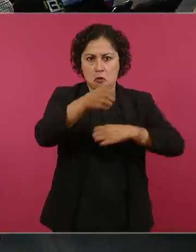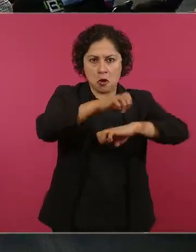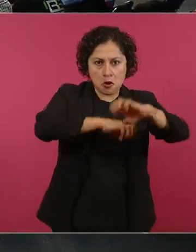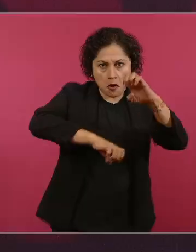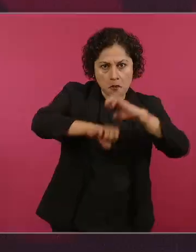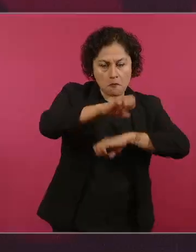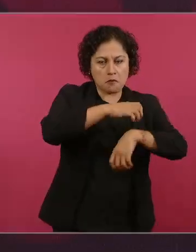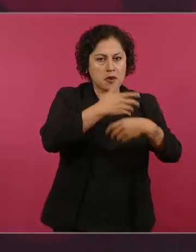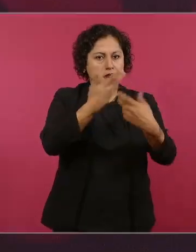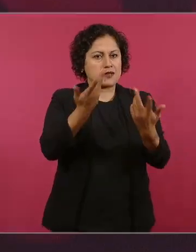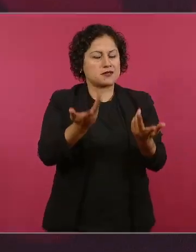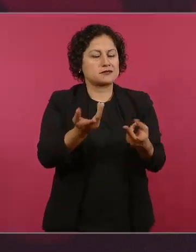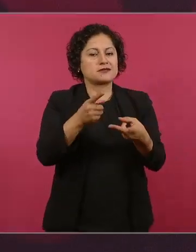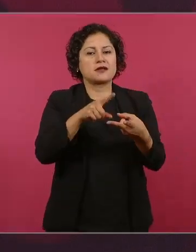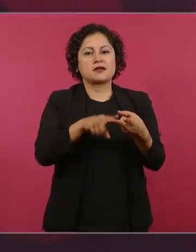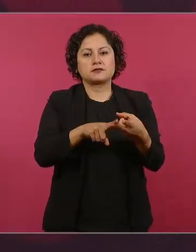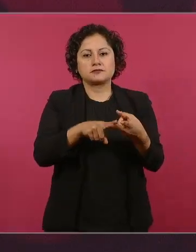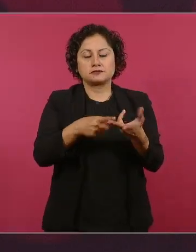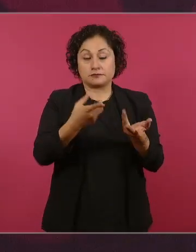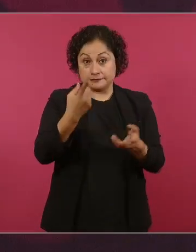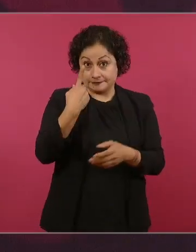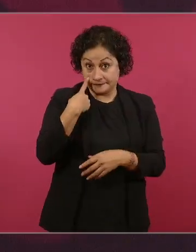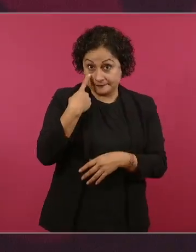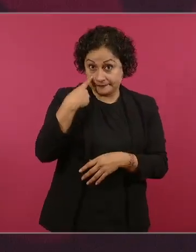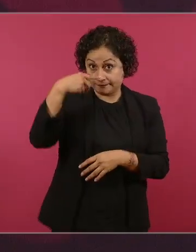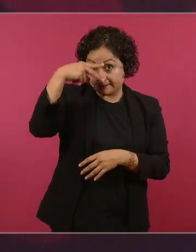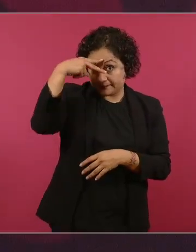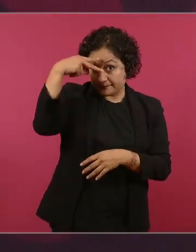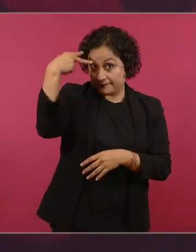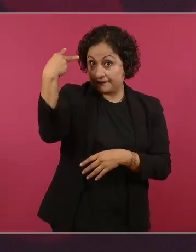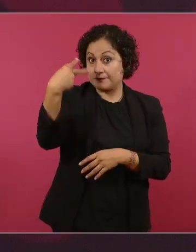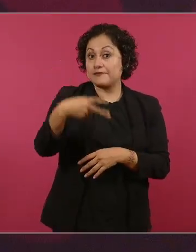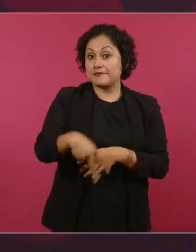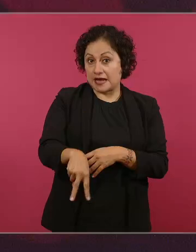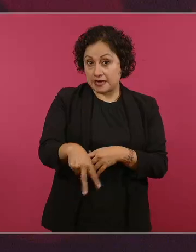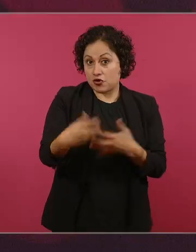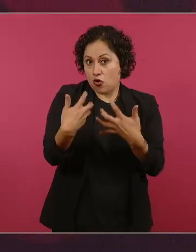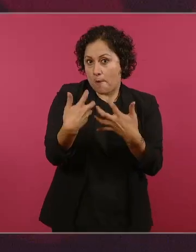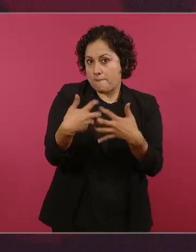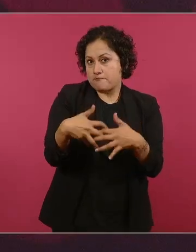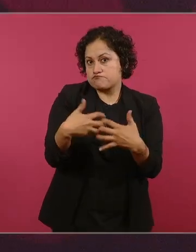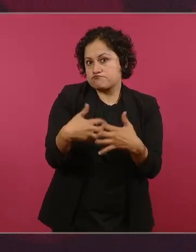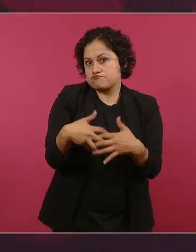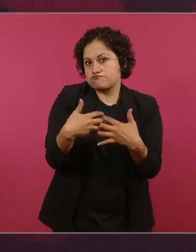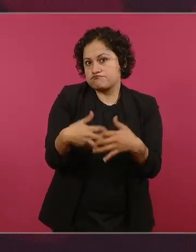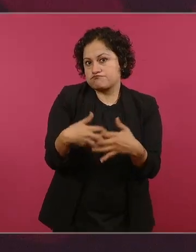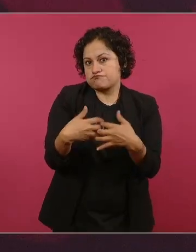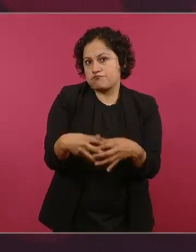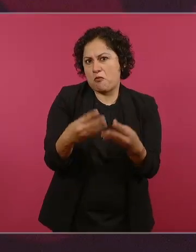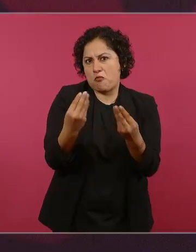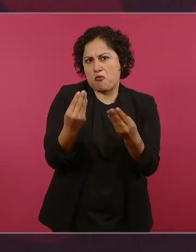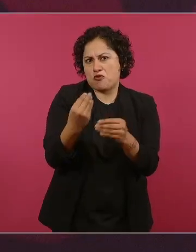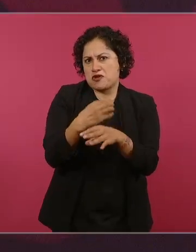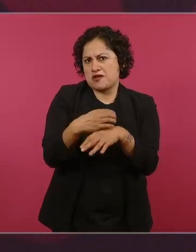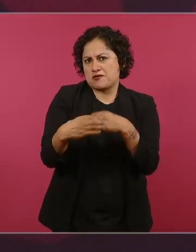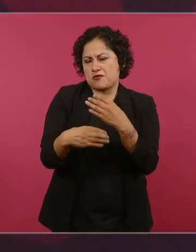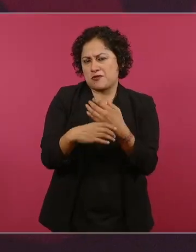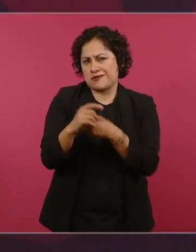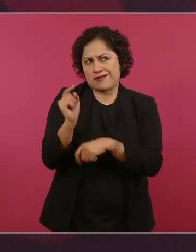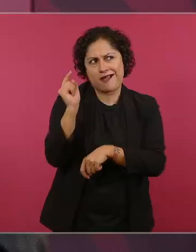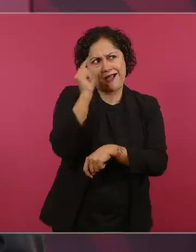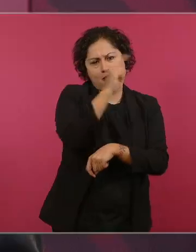En México se producen muchas cosas que se consumen en Estados Unidos